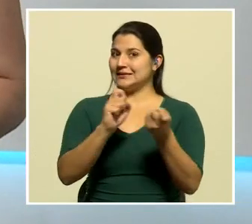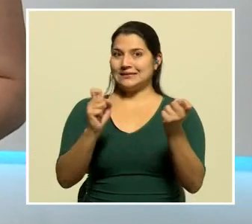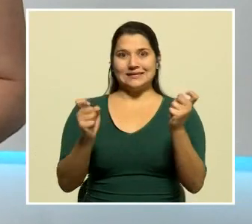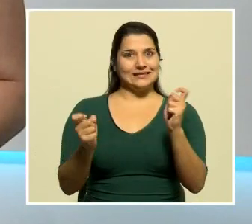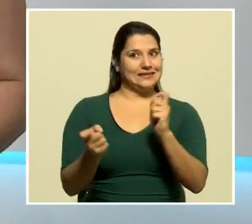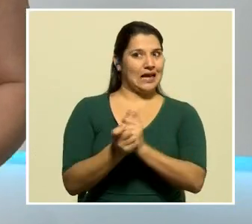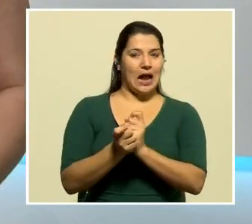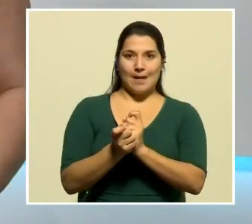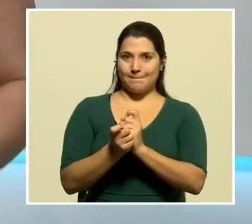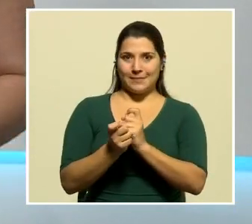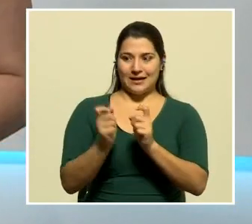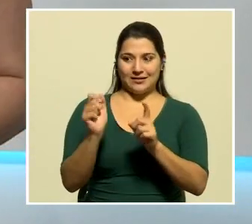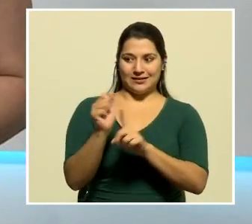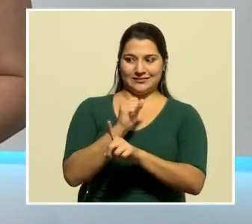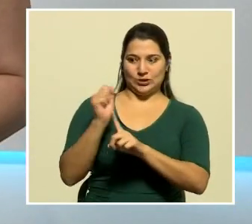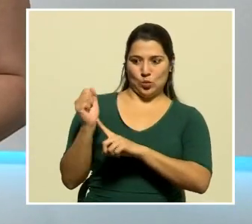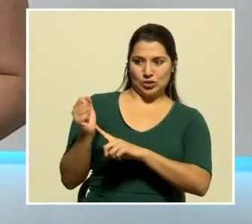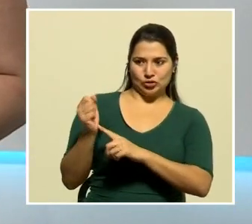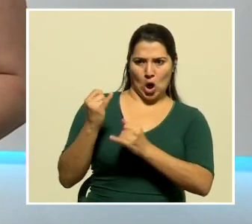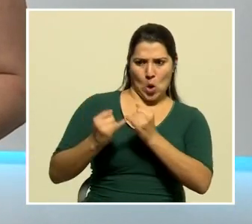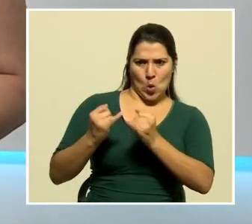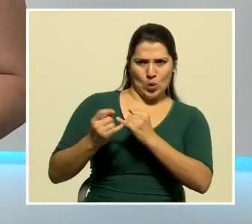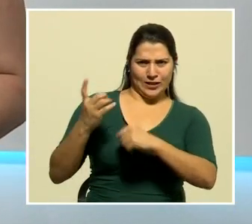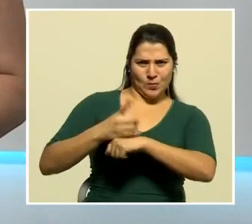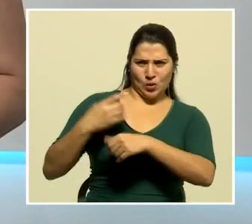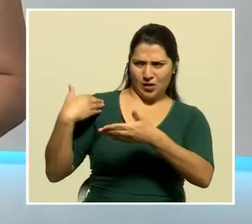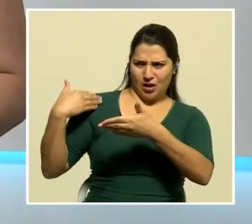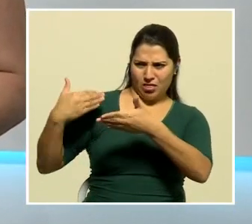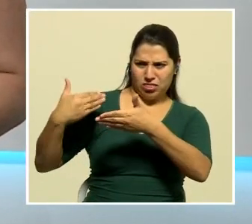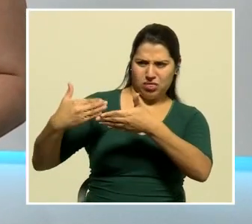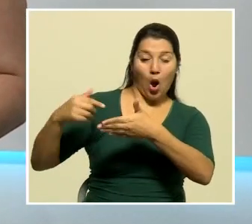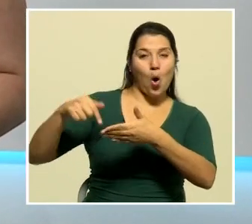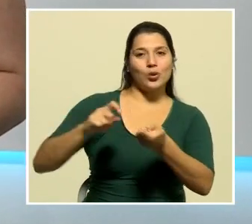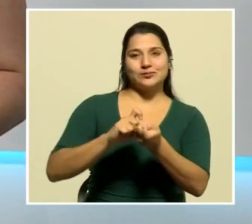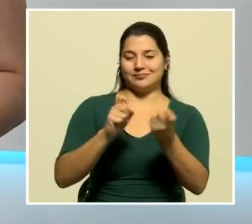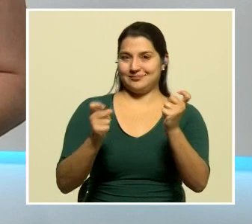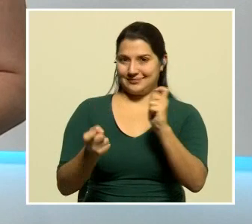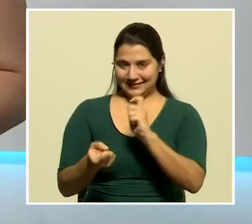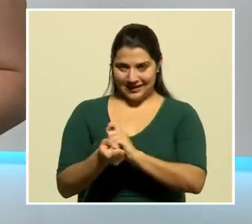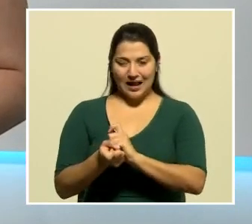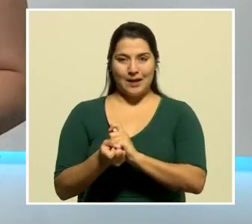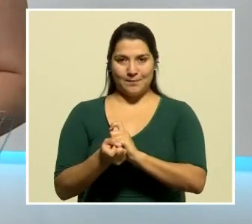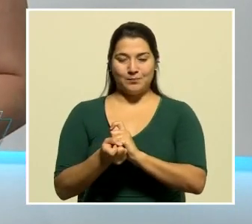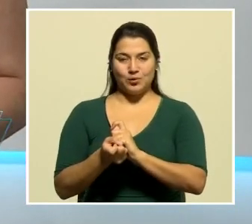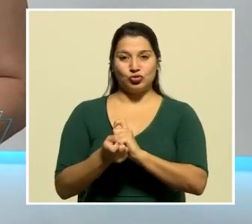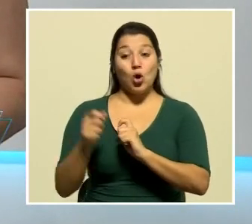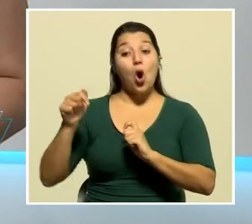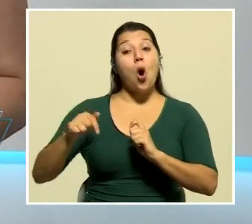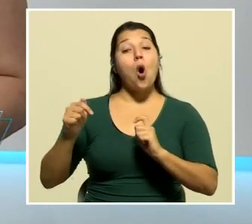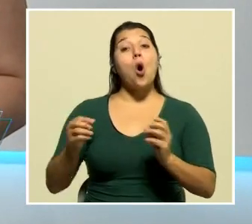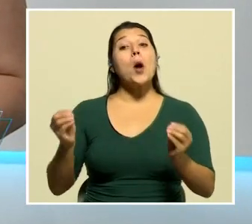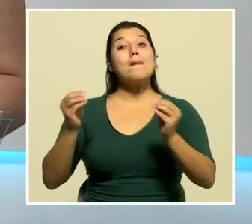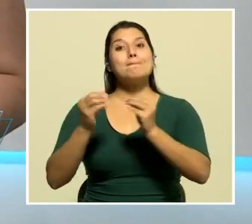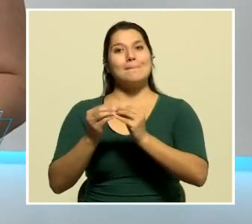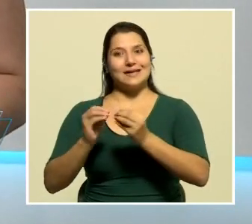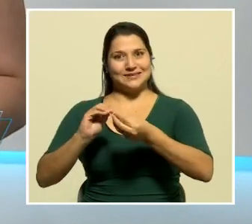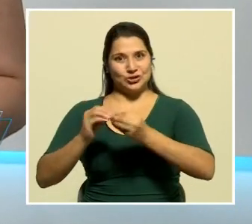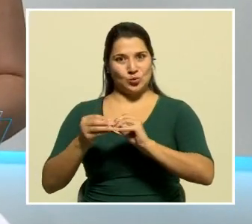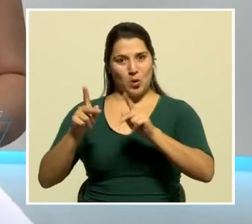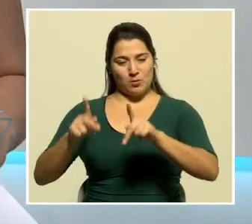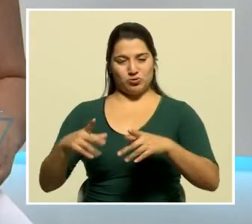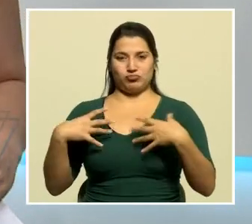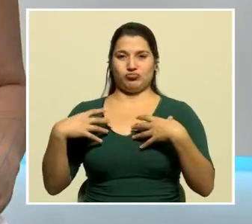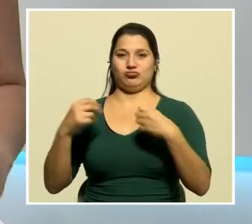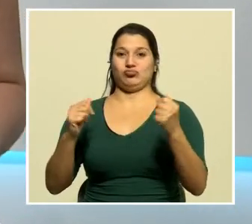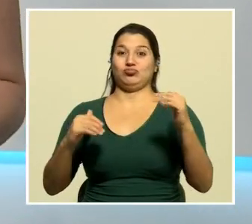presentando en los últimos días en cuanto a la curva de nuevos casos versus los casos recuperados, ya que en